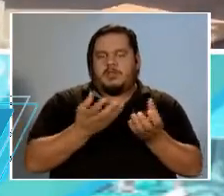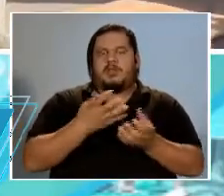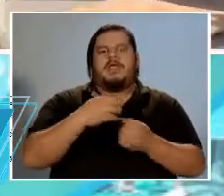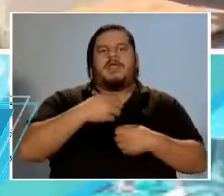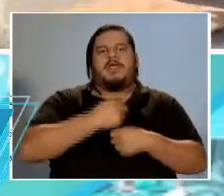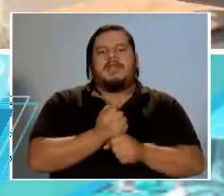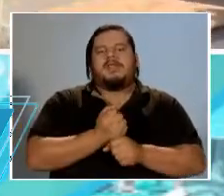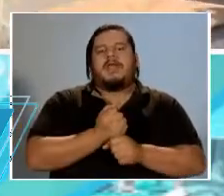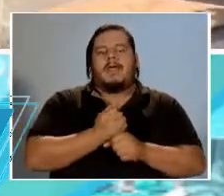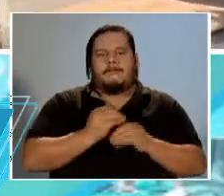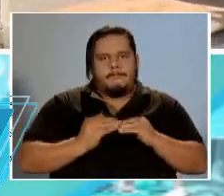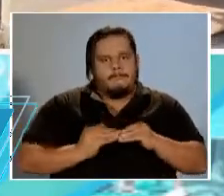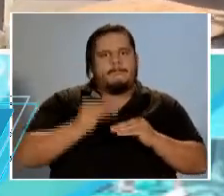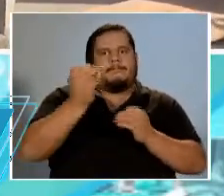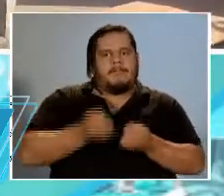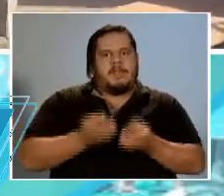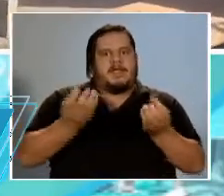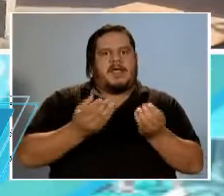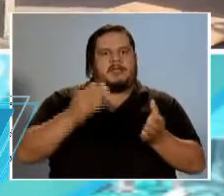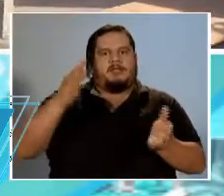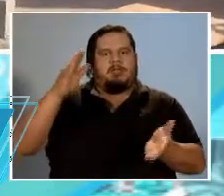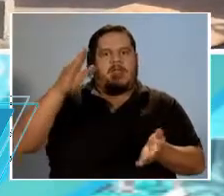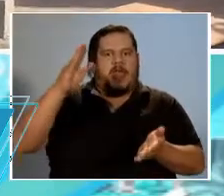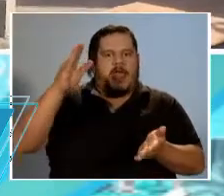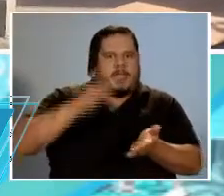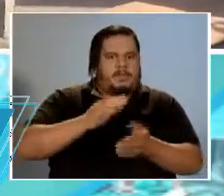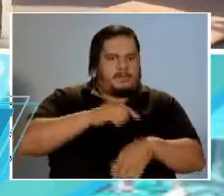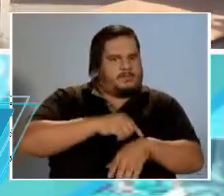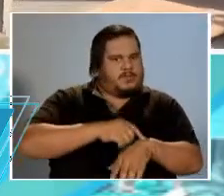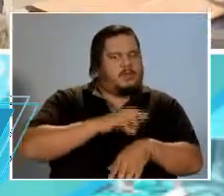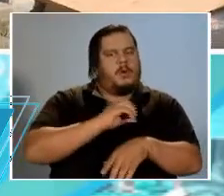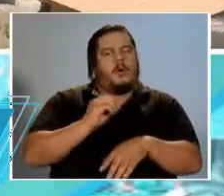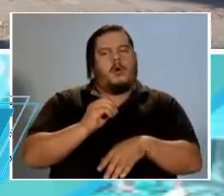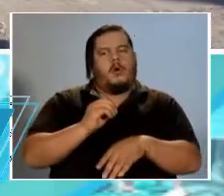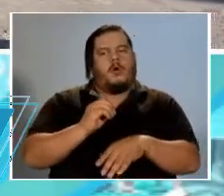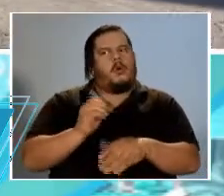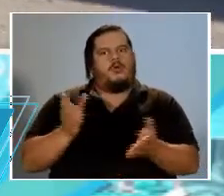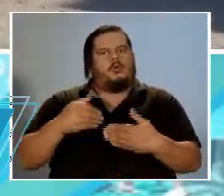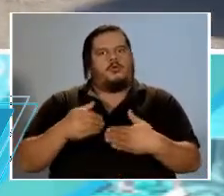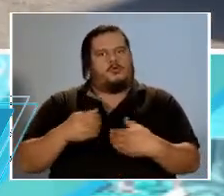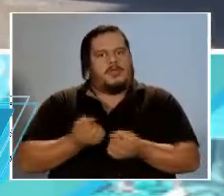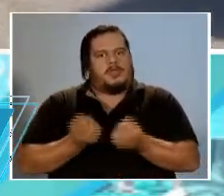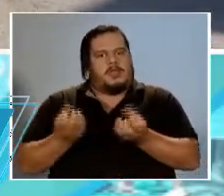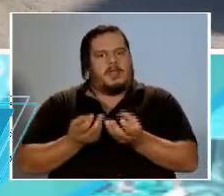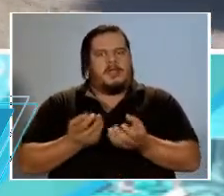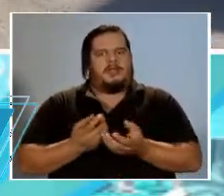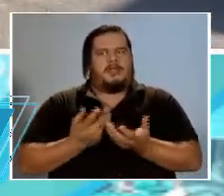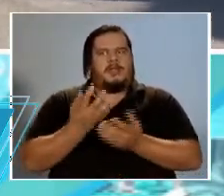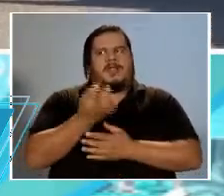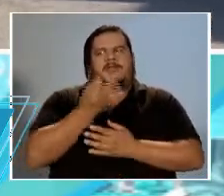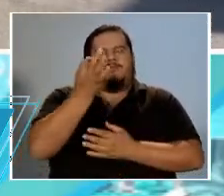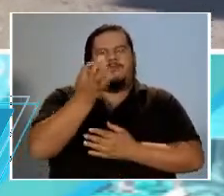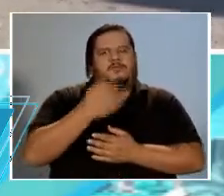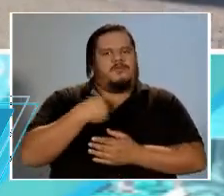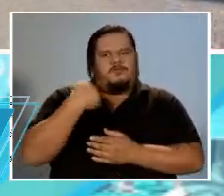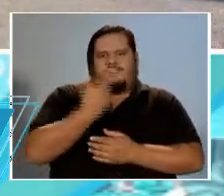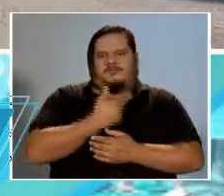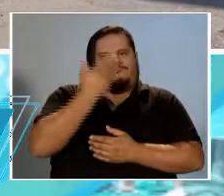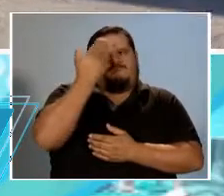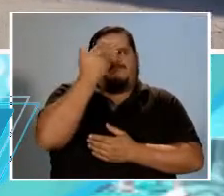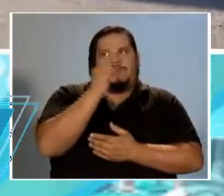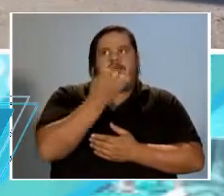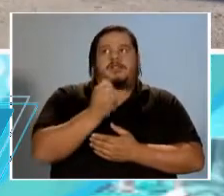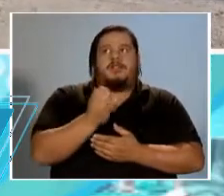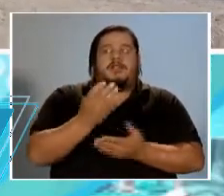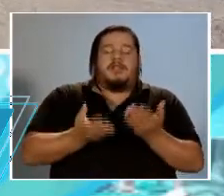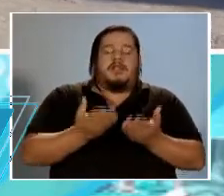menos tiempo, o no tener esos gastos, lo cual convierte esto en un futuro incierto que no podríamos nosotros determinar, ¿verdad?, si el costo, al